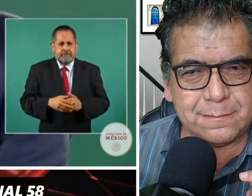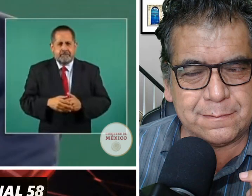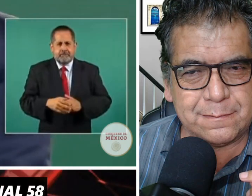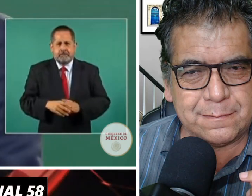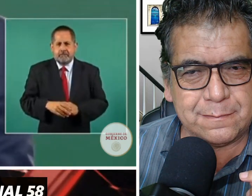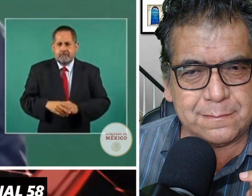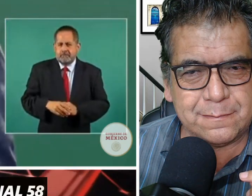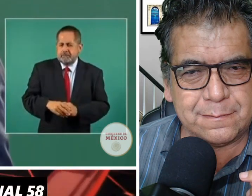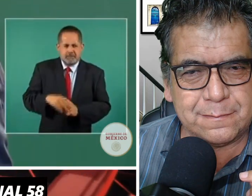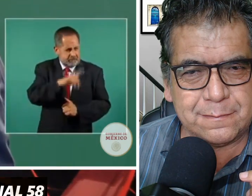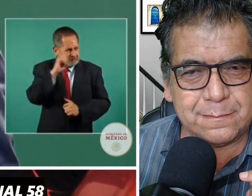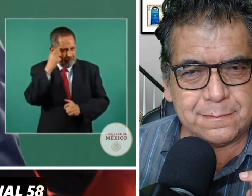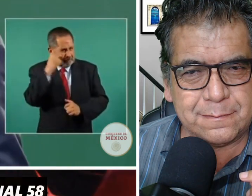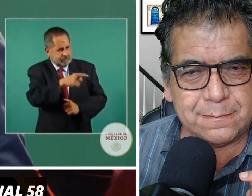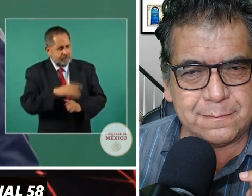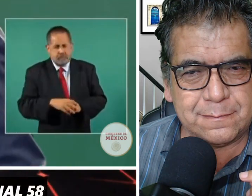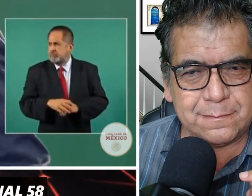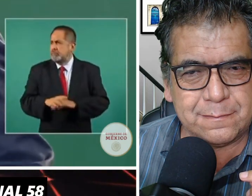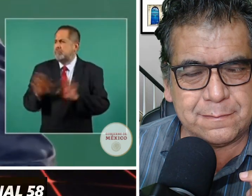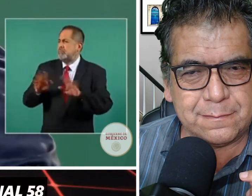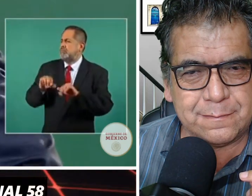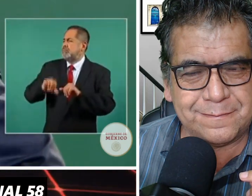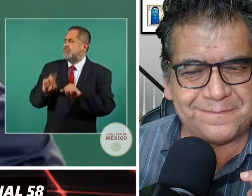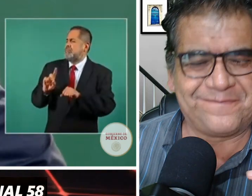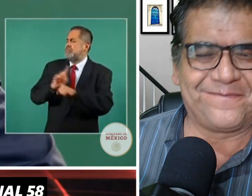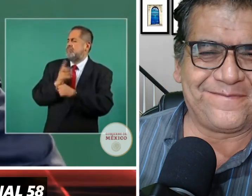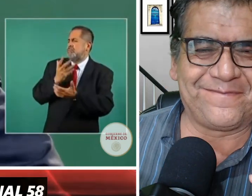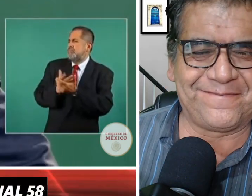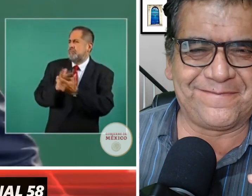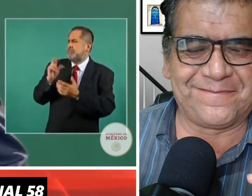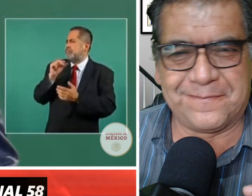enojado? Es mi día de descanso.